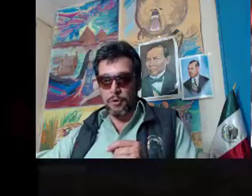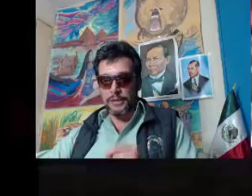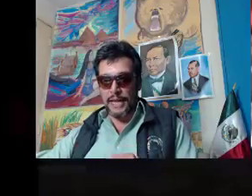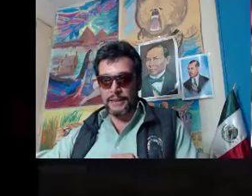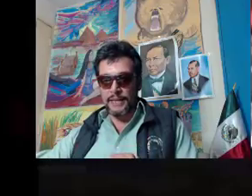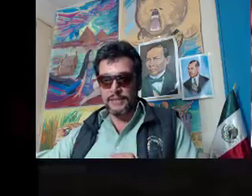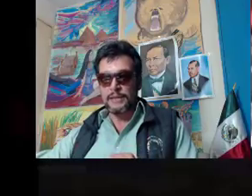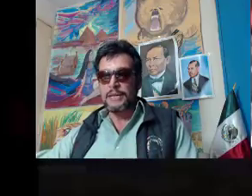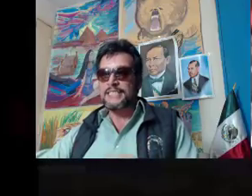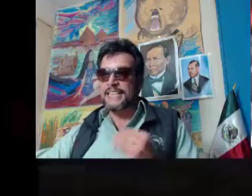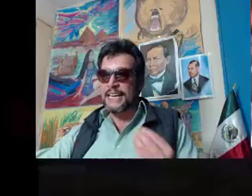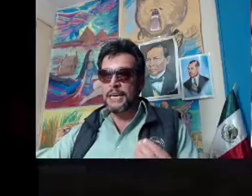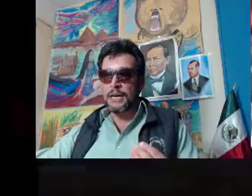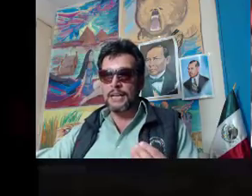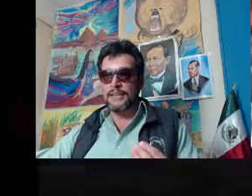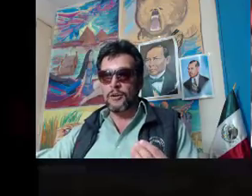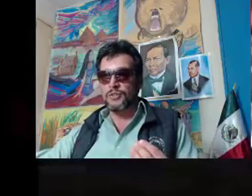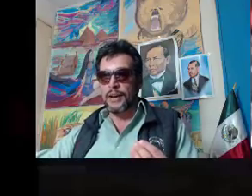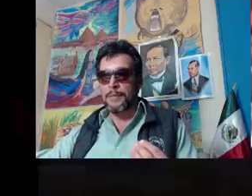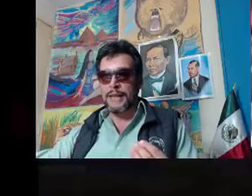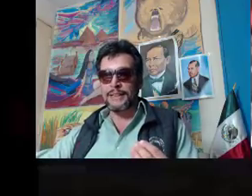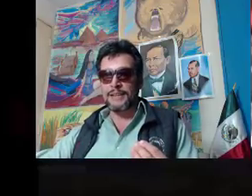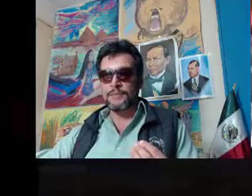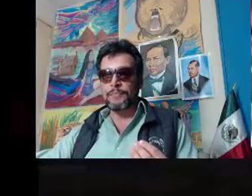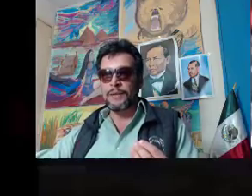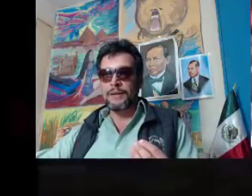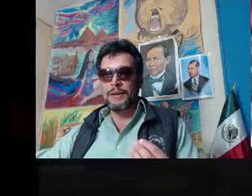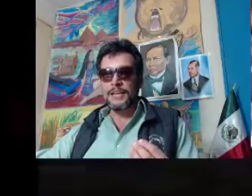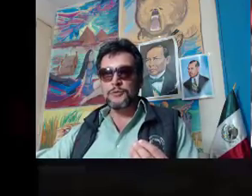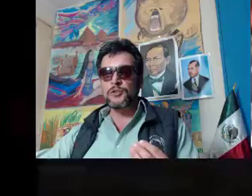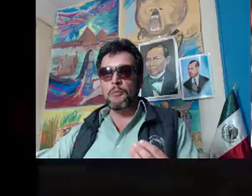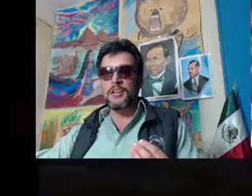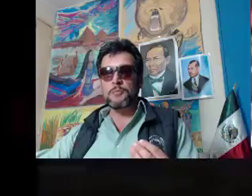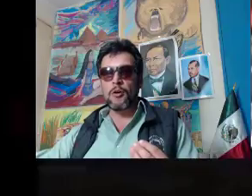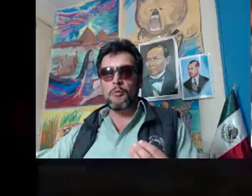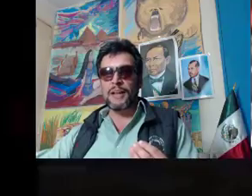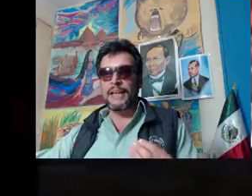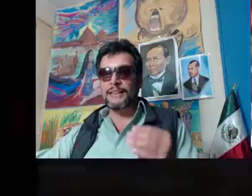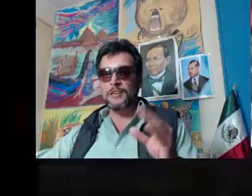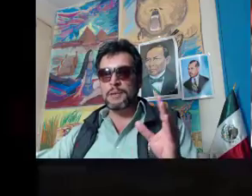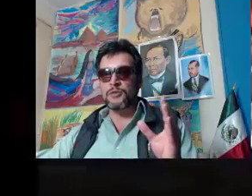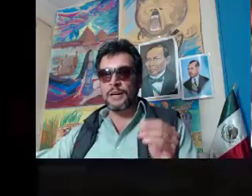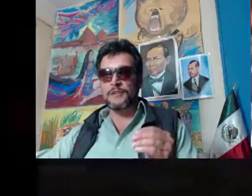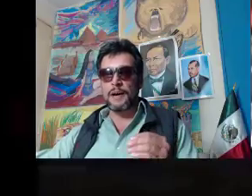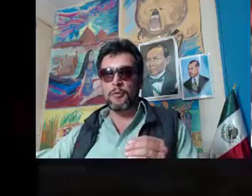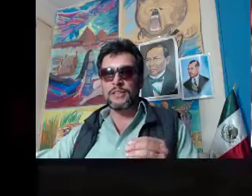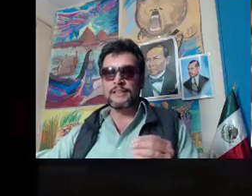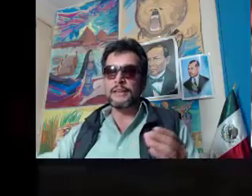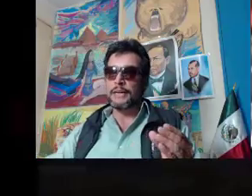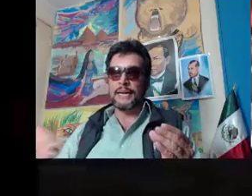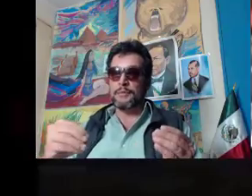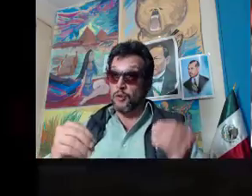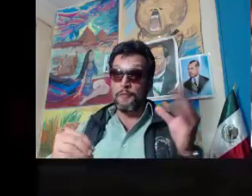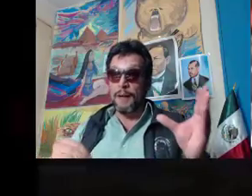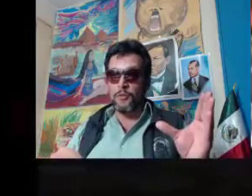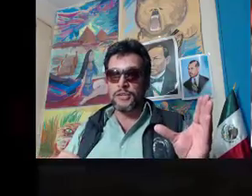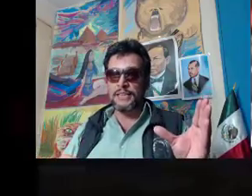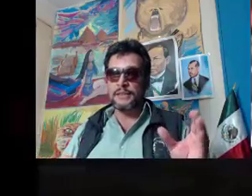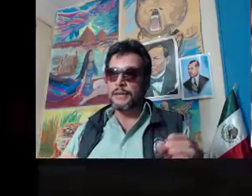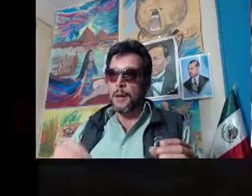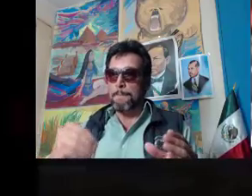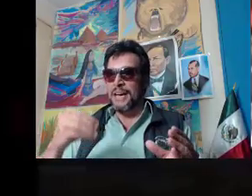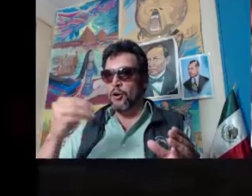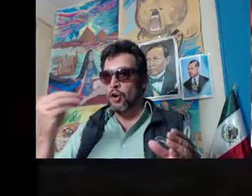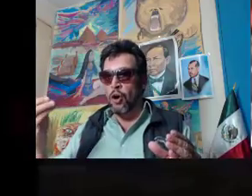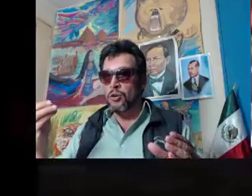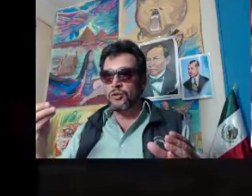cargos tan importantes sin hacerlos relevantes. Esto es lo mismo como a tantas personas famosas que son